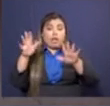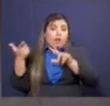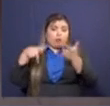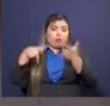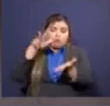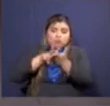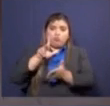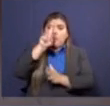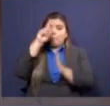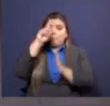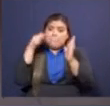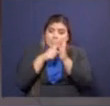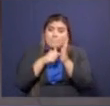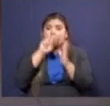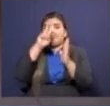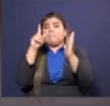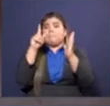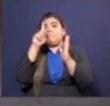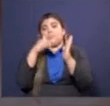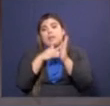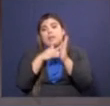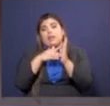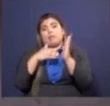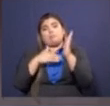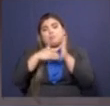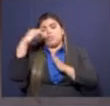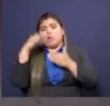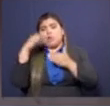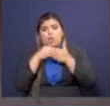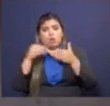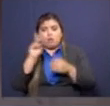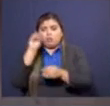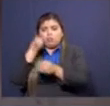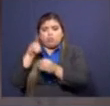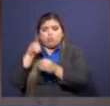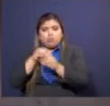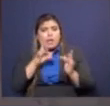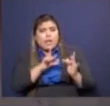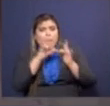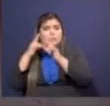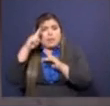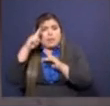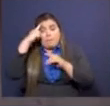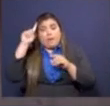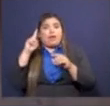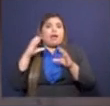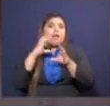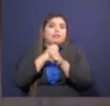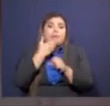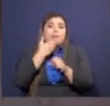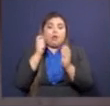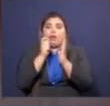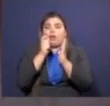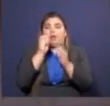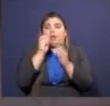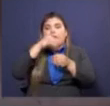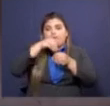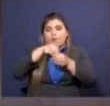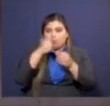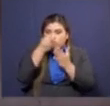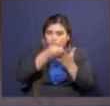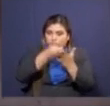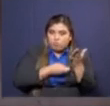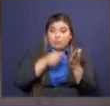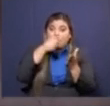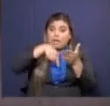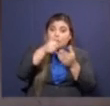1.000 millones de balboas en un fondo especial para el fortalecimiento del crédito. De estos